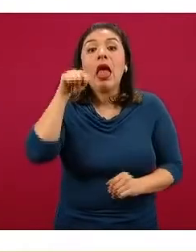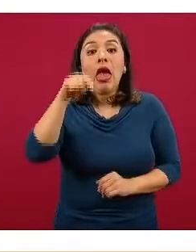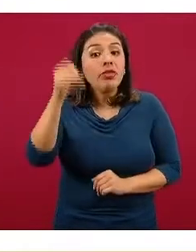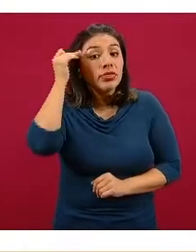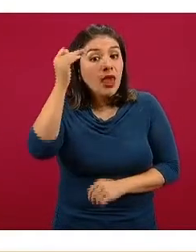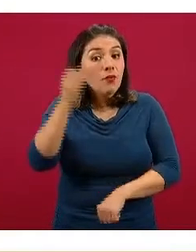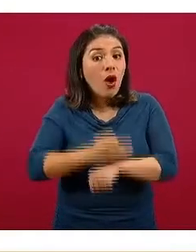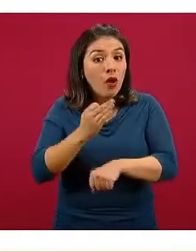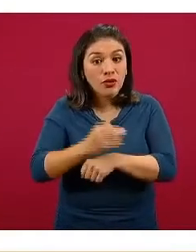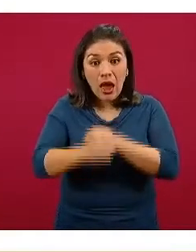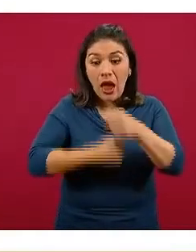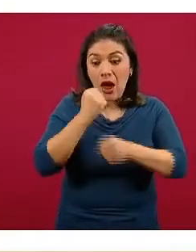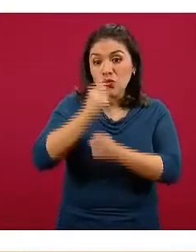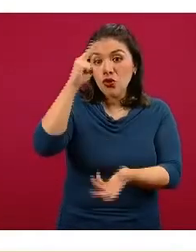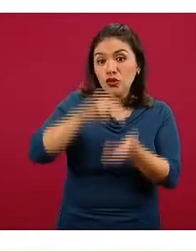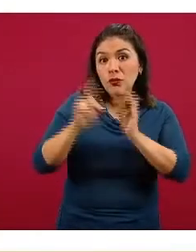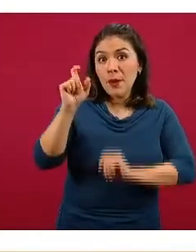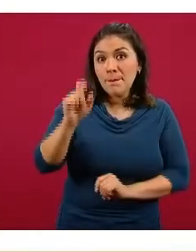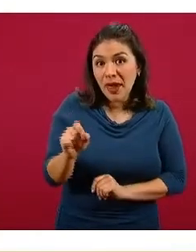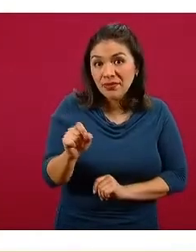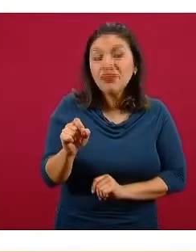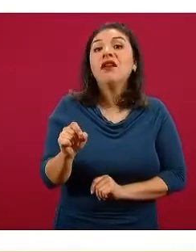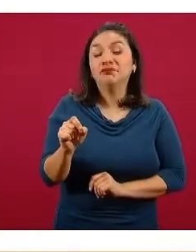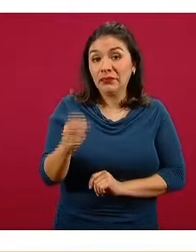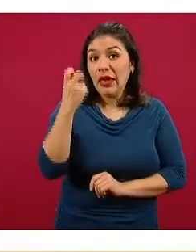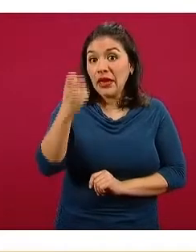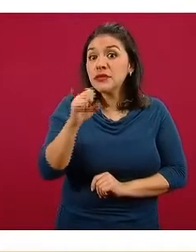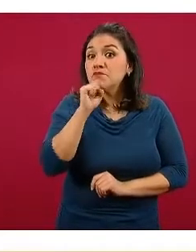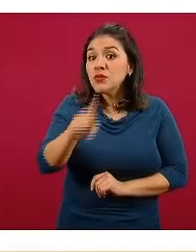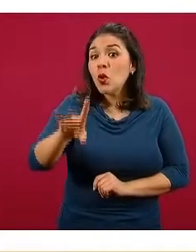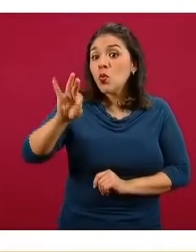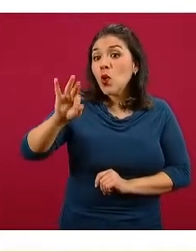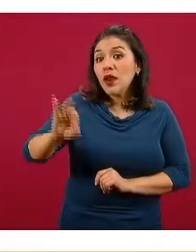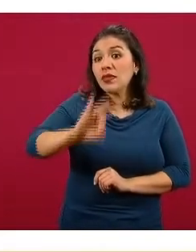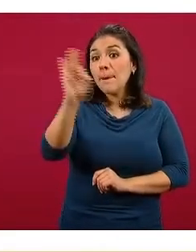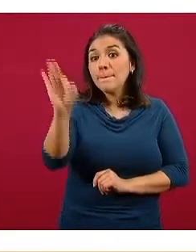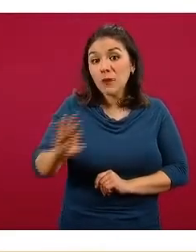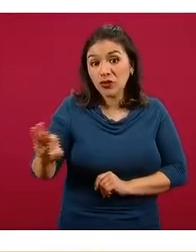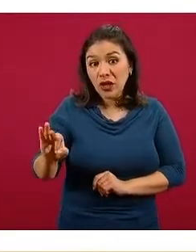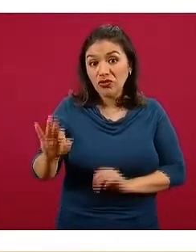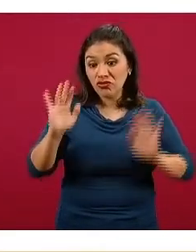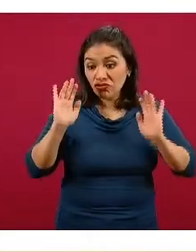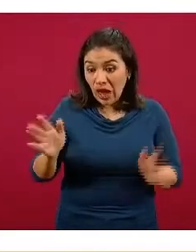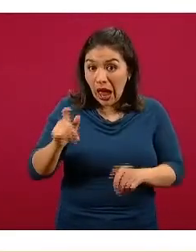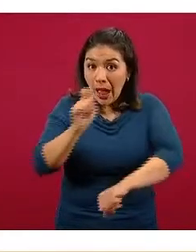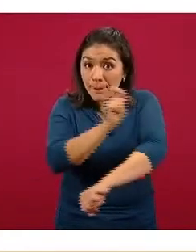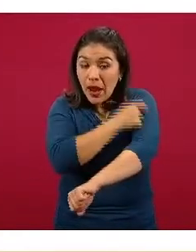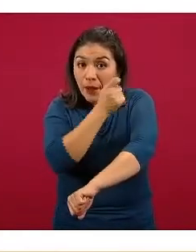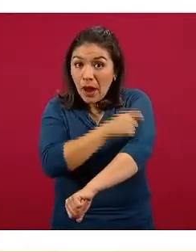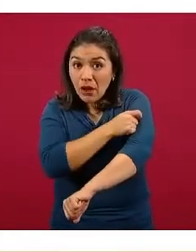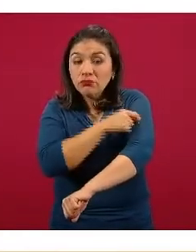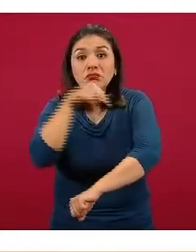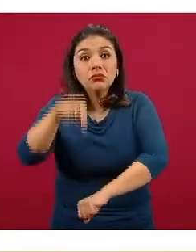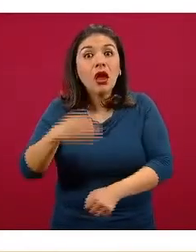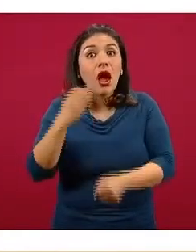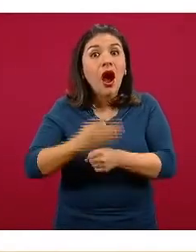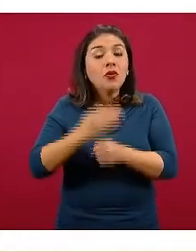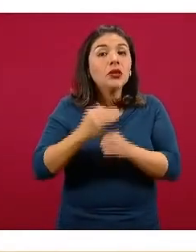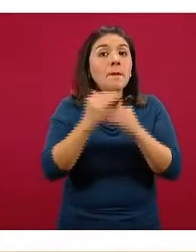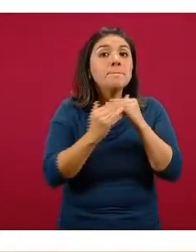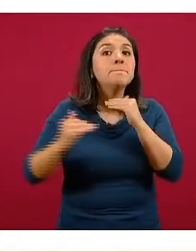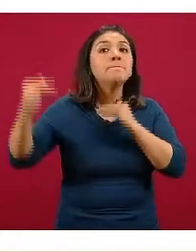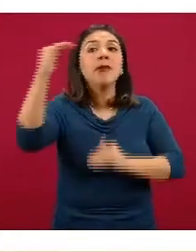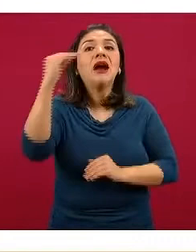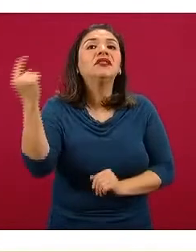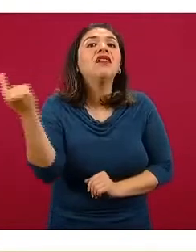todavía estamos en el año 2020, con ese 40% de avance, pues tenemos un avance superior que el que se